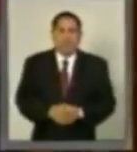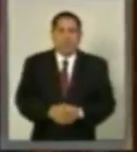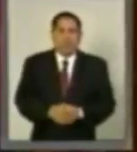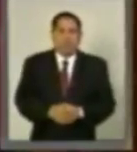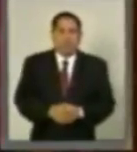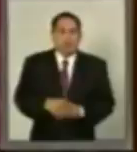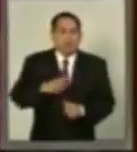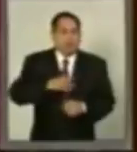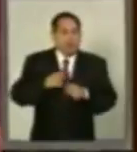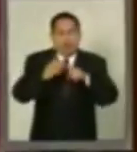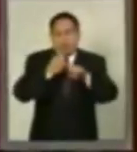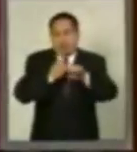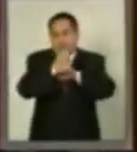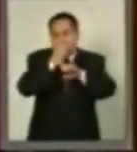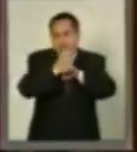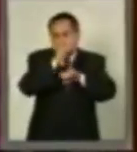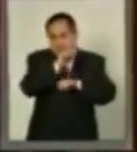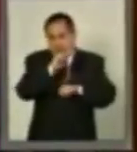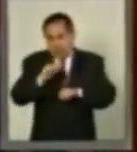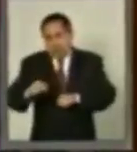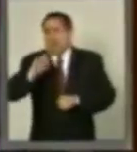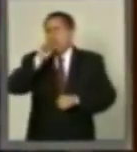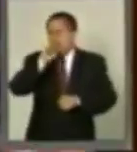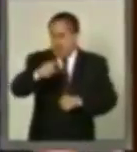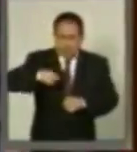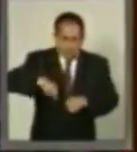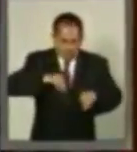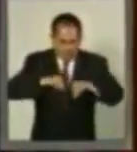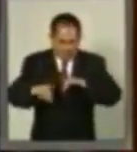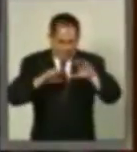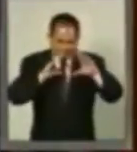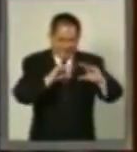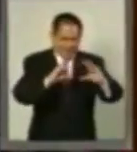Hay estados, y por eso también trabajamos para homologar